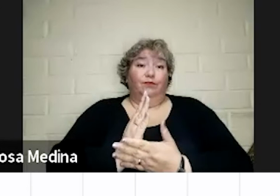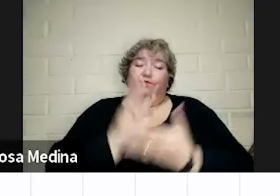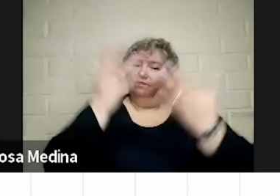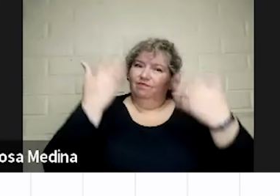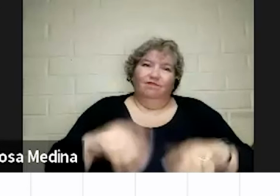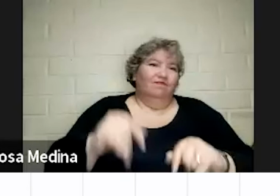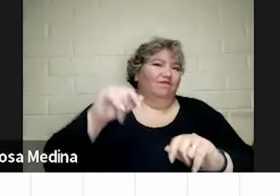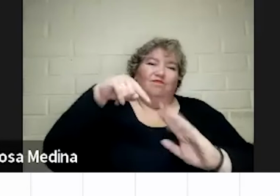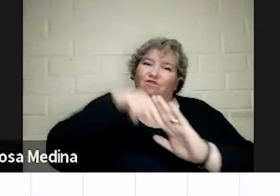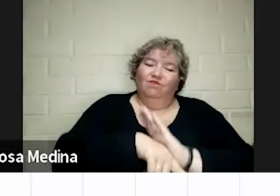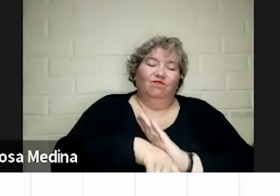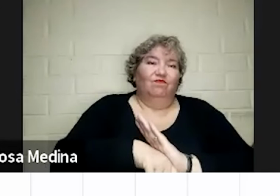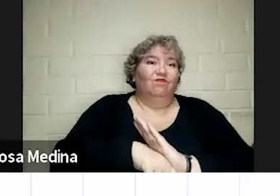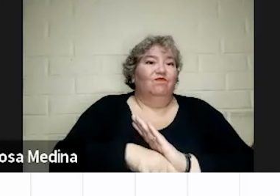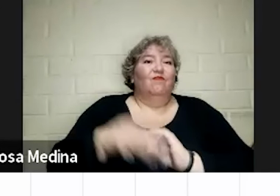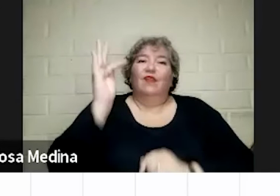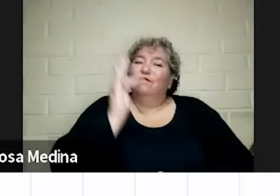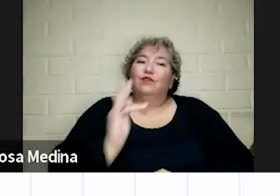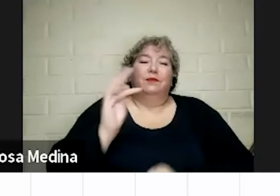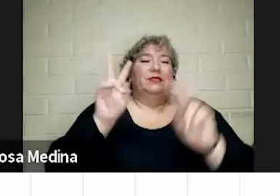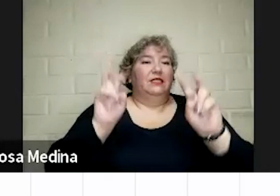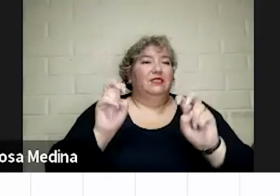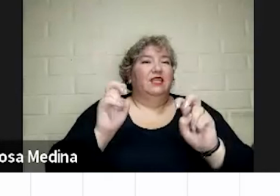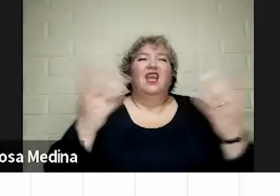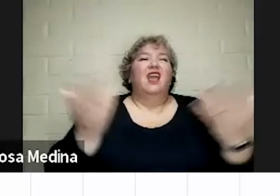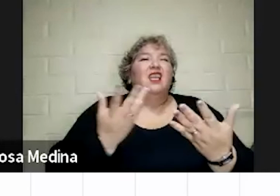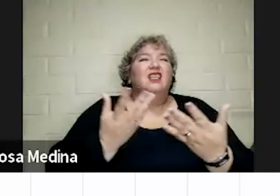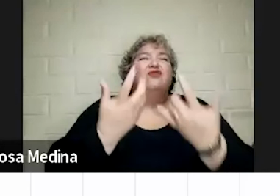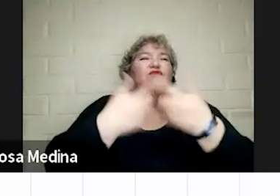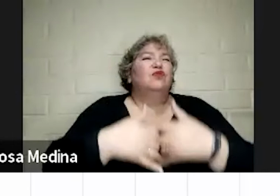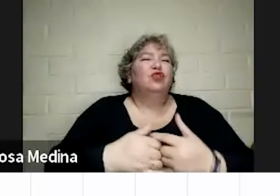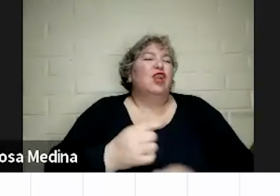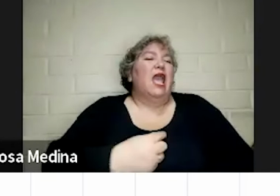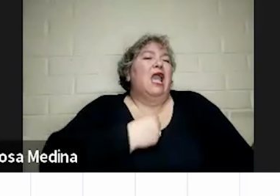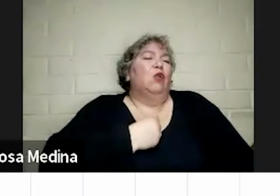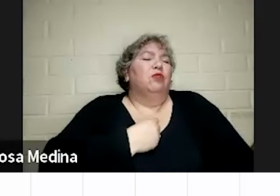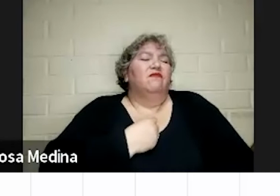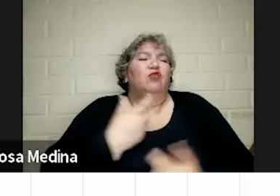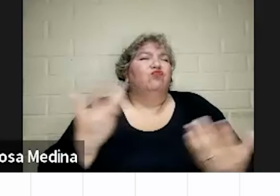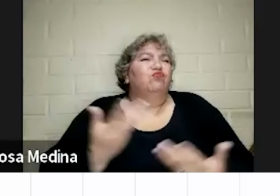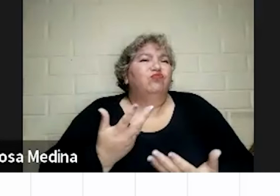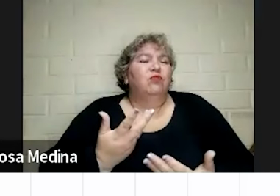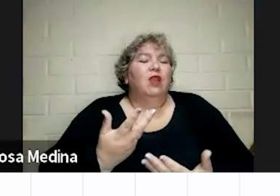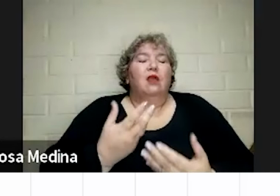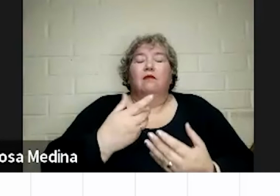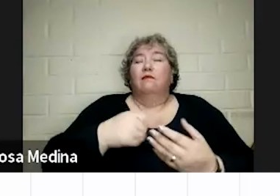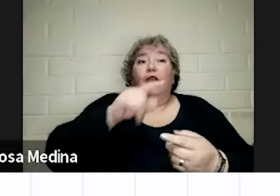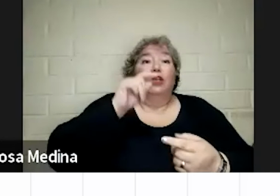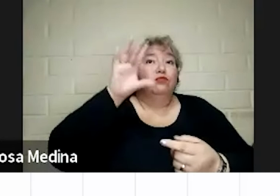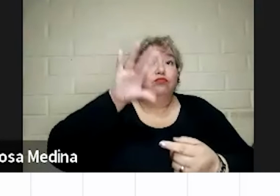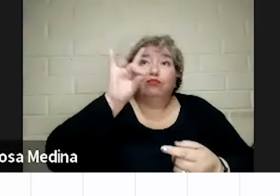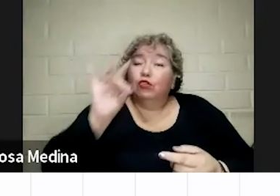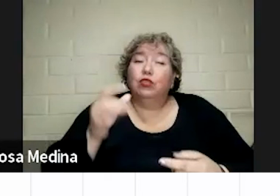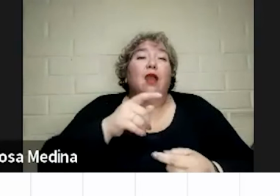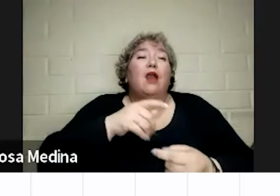con el tema fundamental, ¿cierto? ¿Qué son las funciones ejecutivas? Ustedes van a encontrar muchas definiciones distintas de funciones ejecutivas.